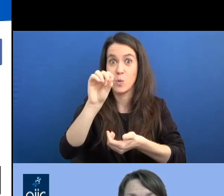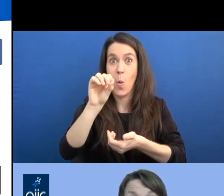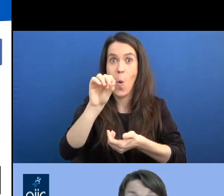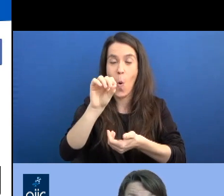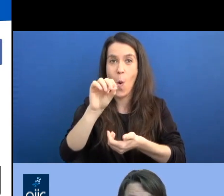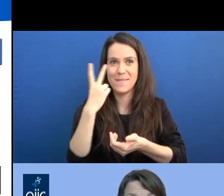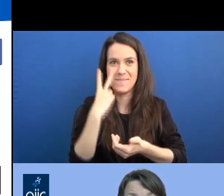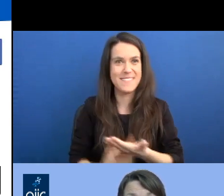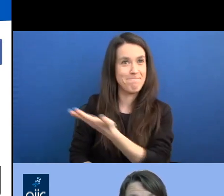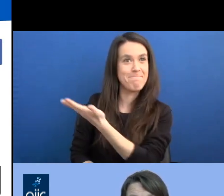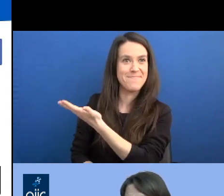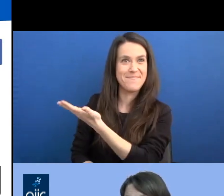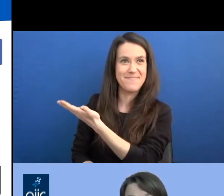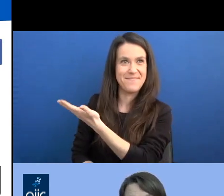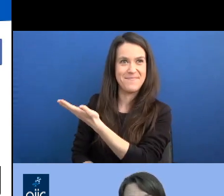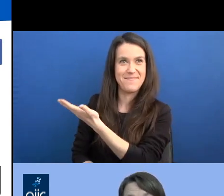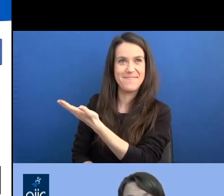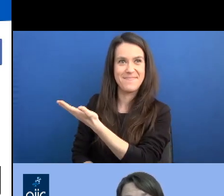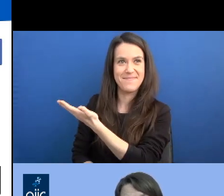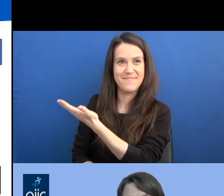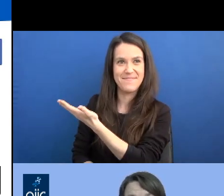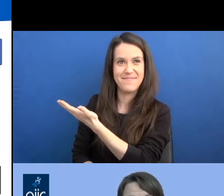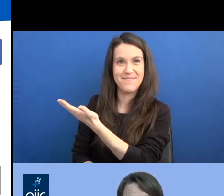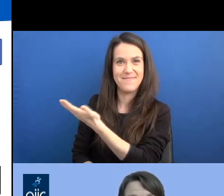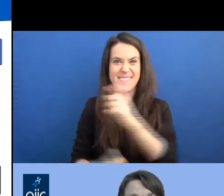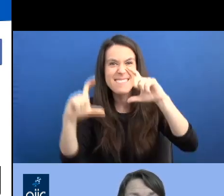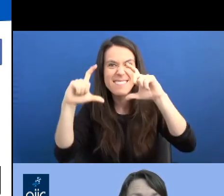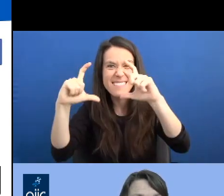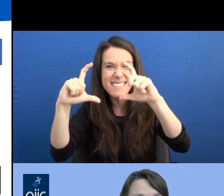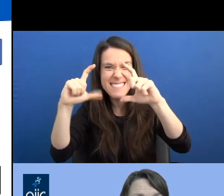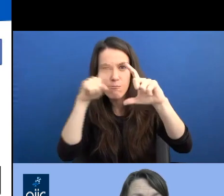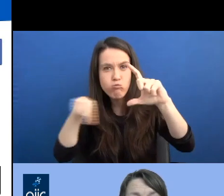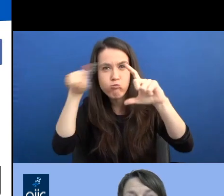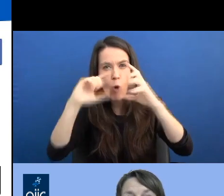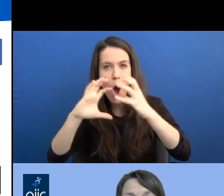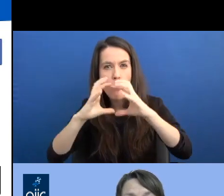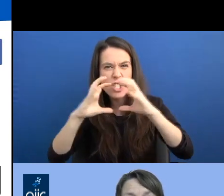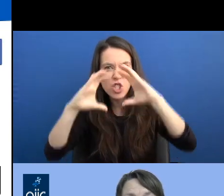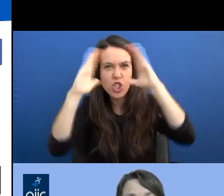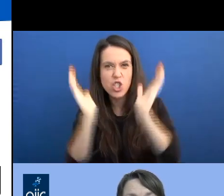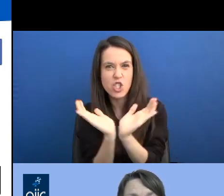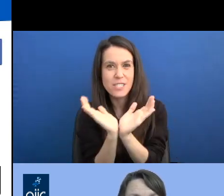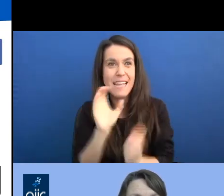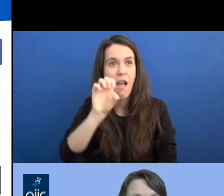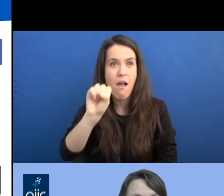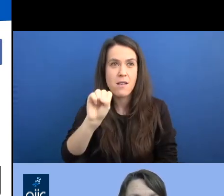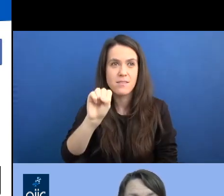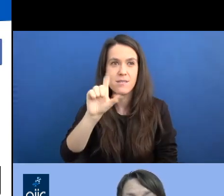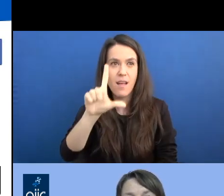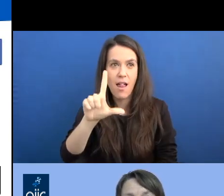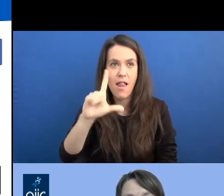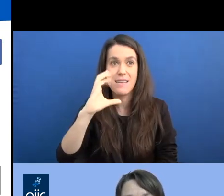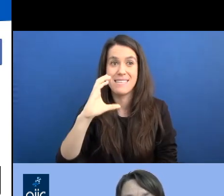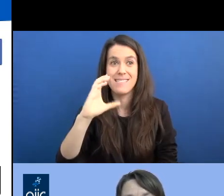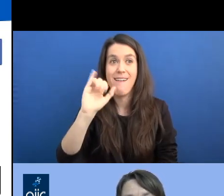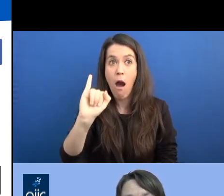Slido. En la pantalla pueden ver en el círculo anaranjado el código. Utilicen